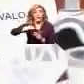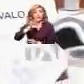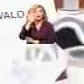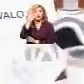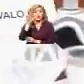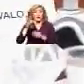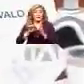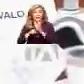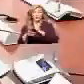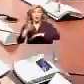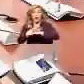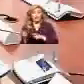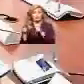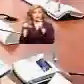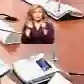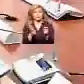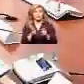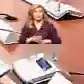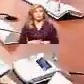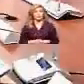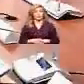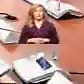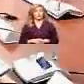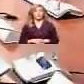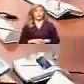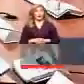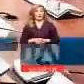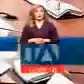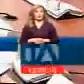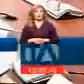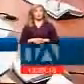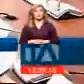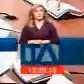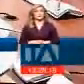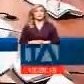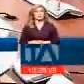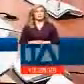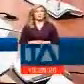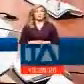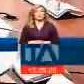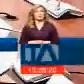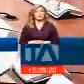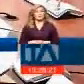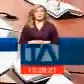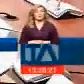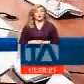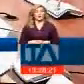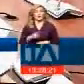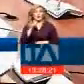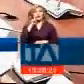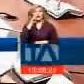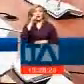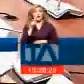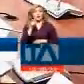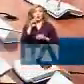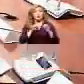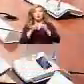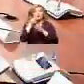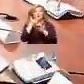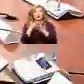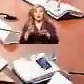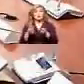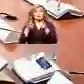llegó minutos antes de votar. Un reclamo frontal, presidente, de que no se haya circulado el informe